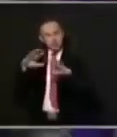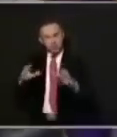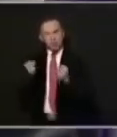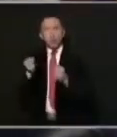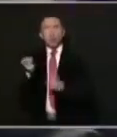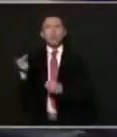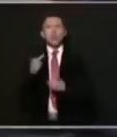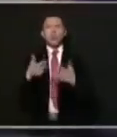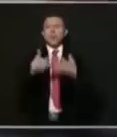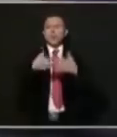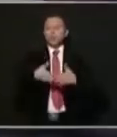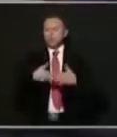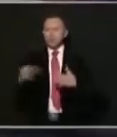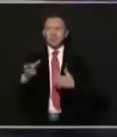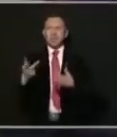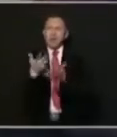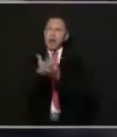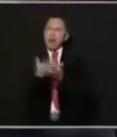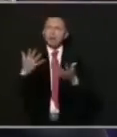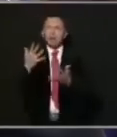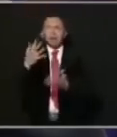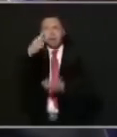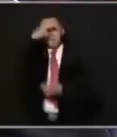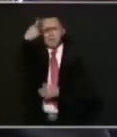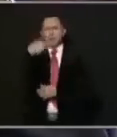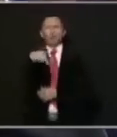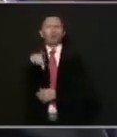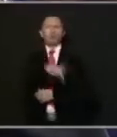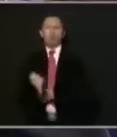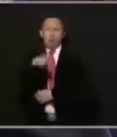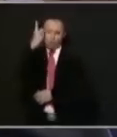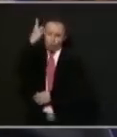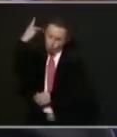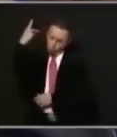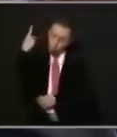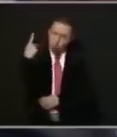grandes industrias del pueblo de México.